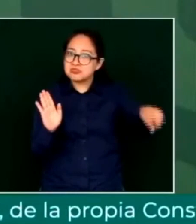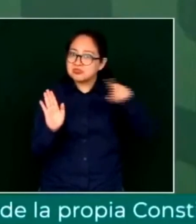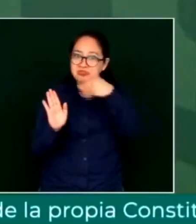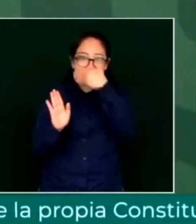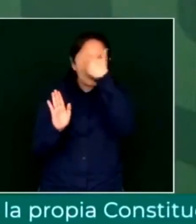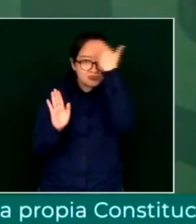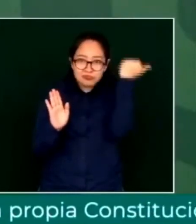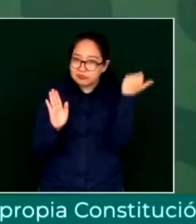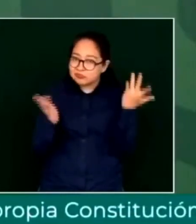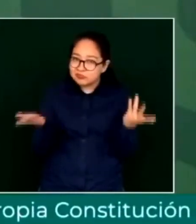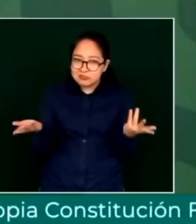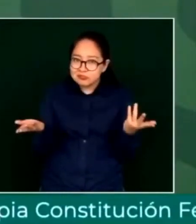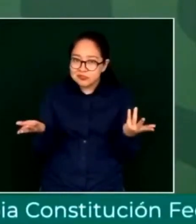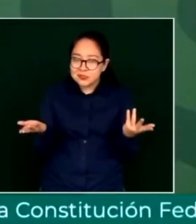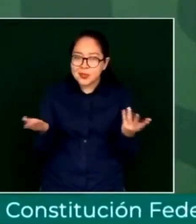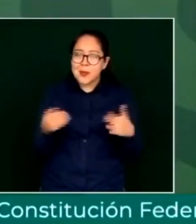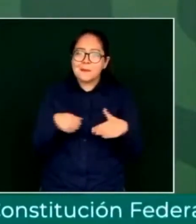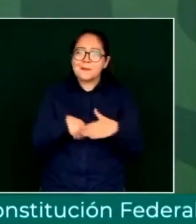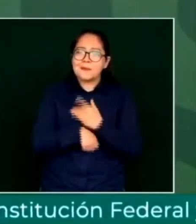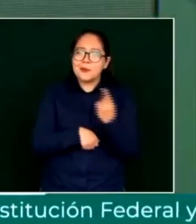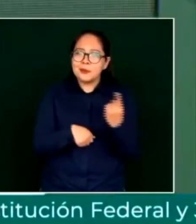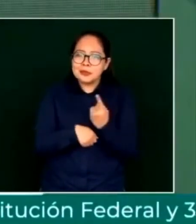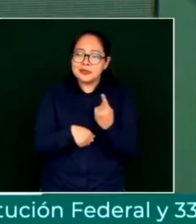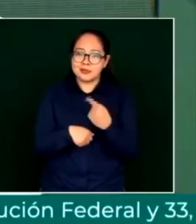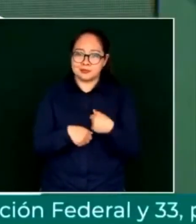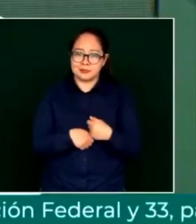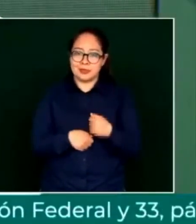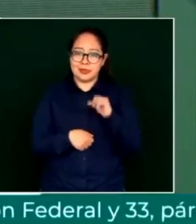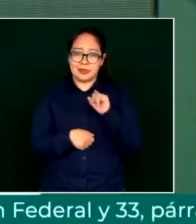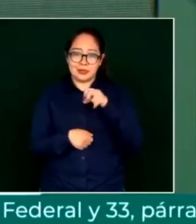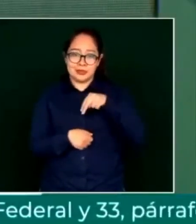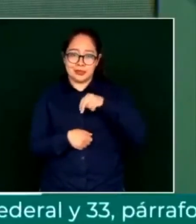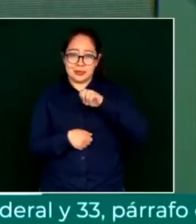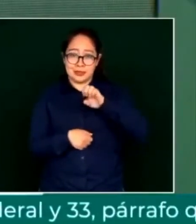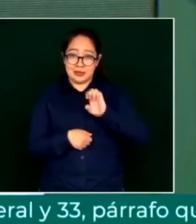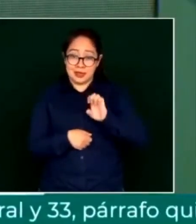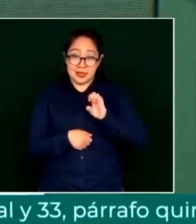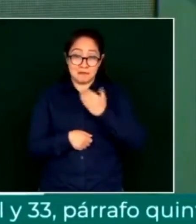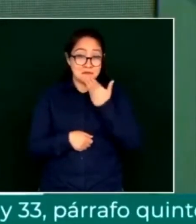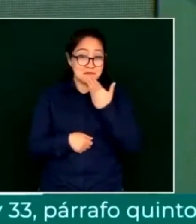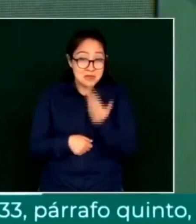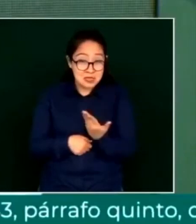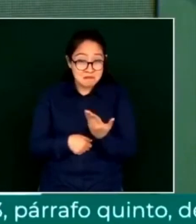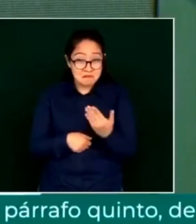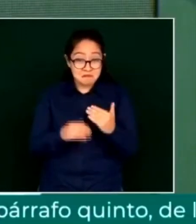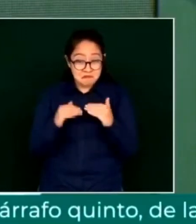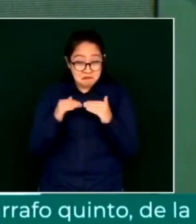porque el INE está actuando de manera antidemocrática.